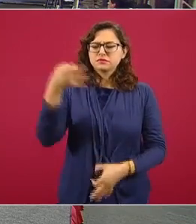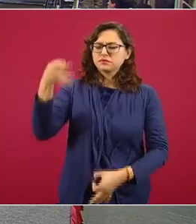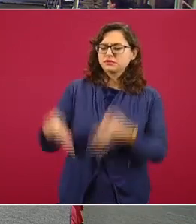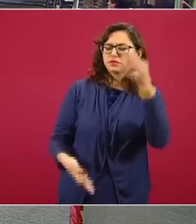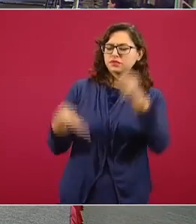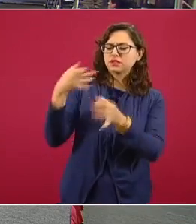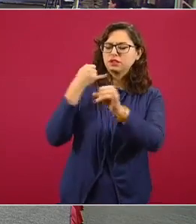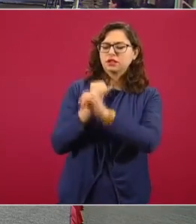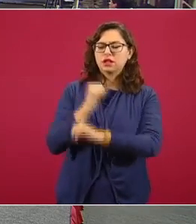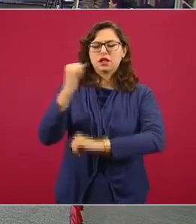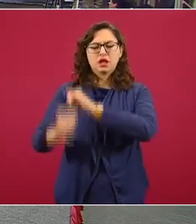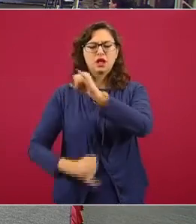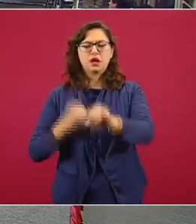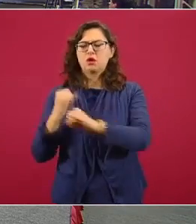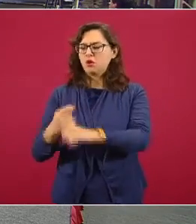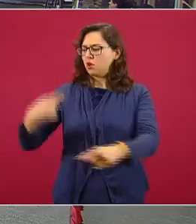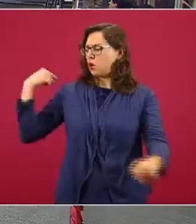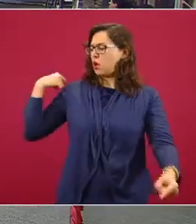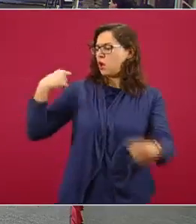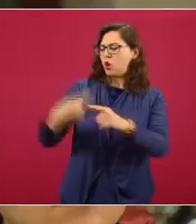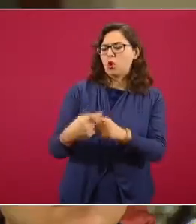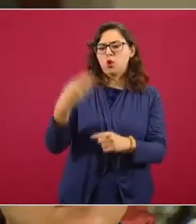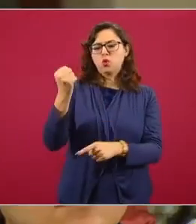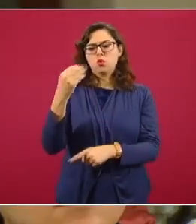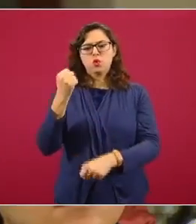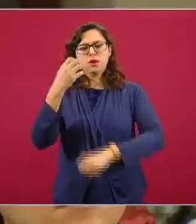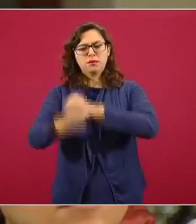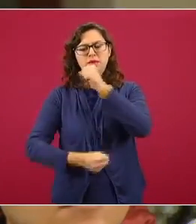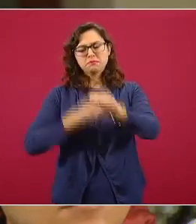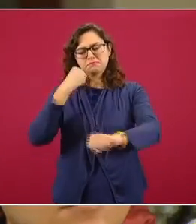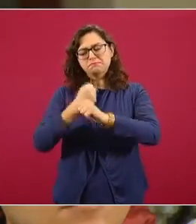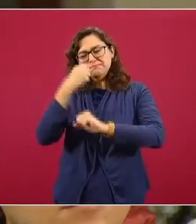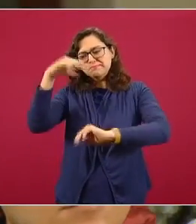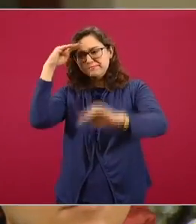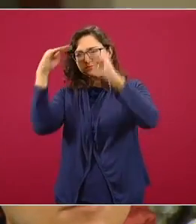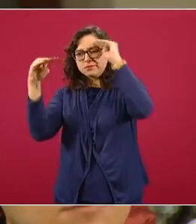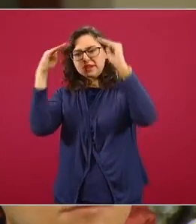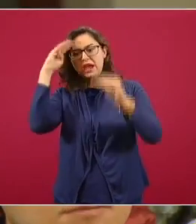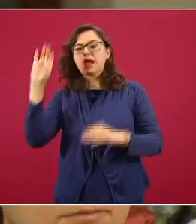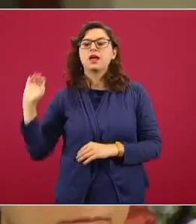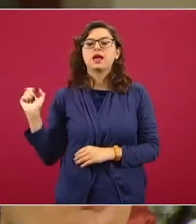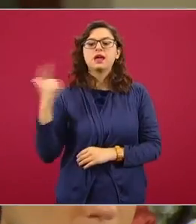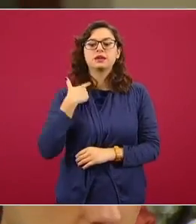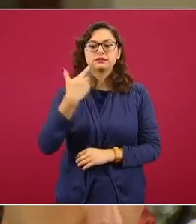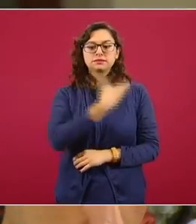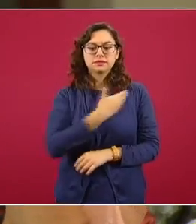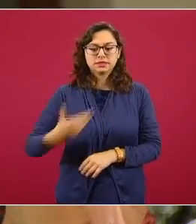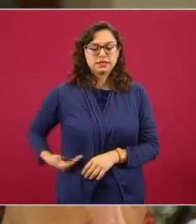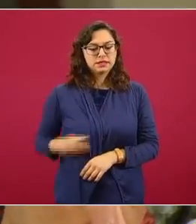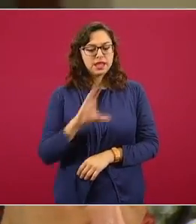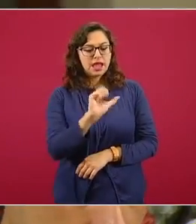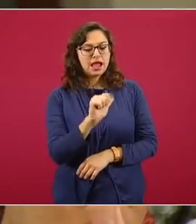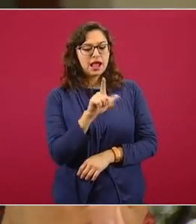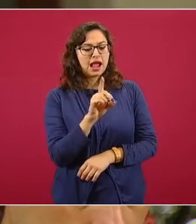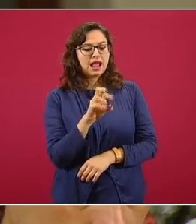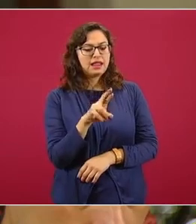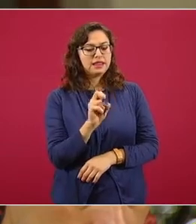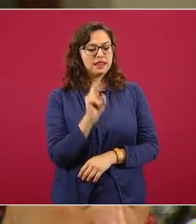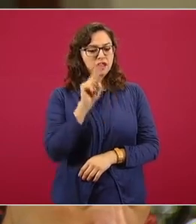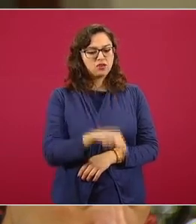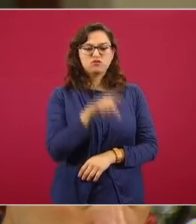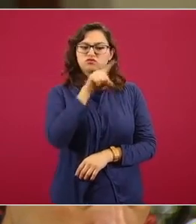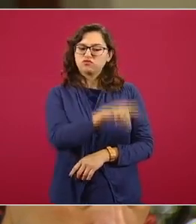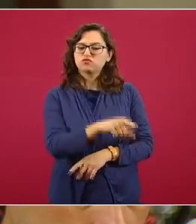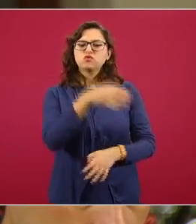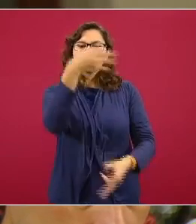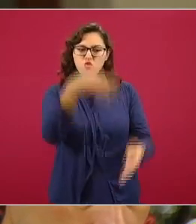la posibilidad de enjuiciar al expresidente Felipe Calderón. Esto es por crímenes contra la humanidad